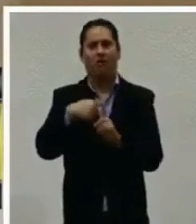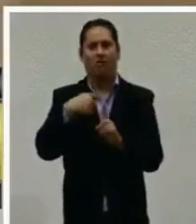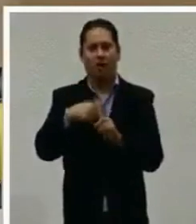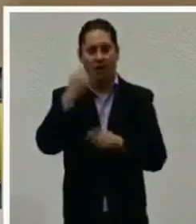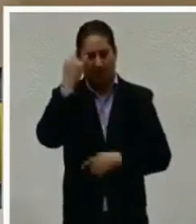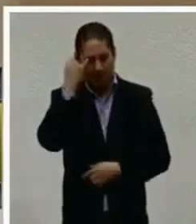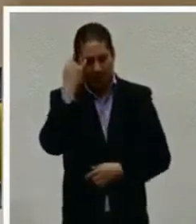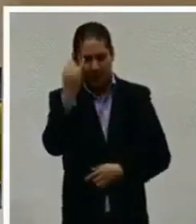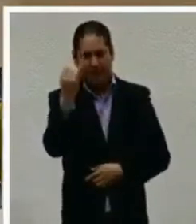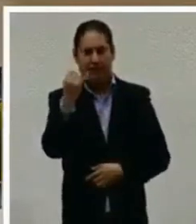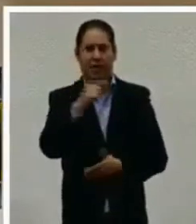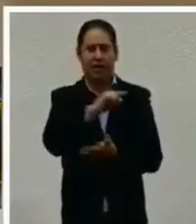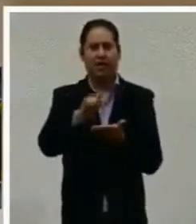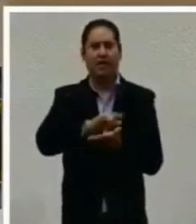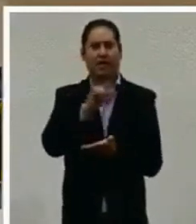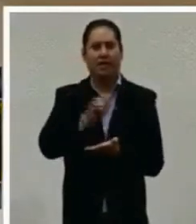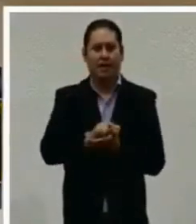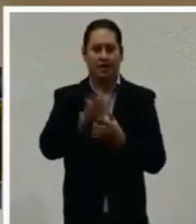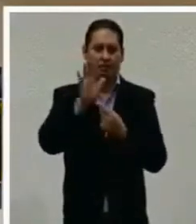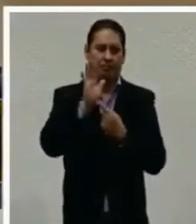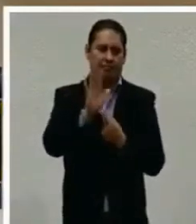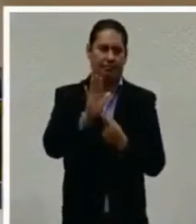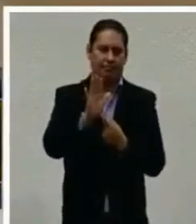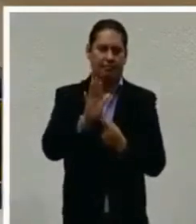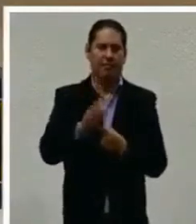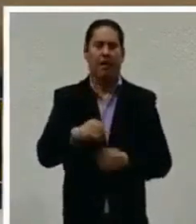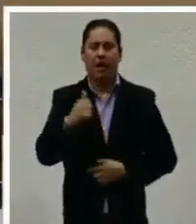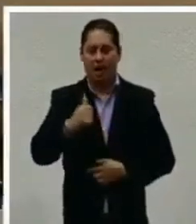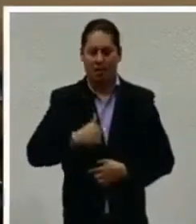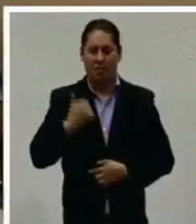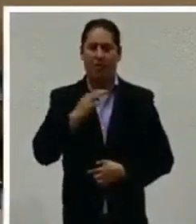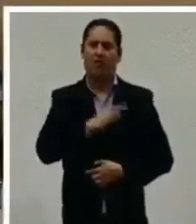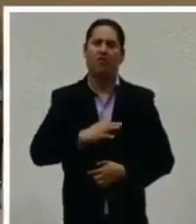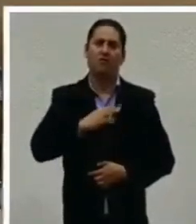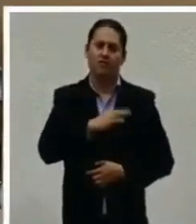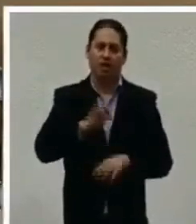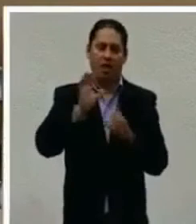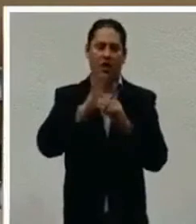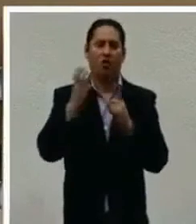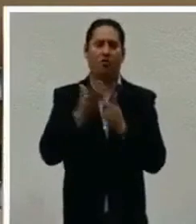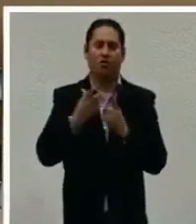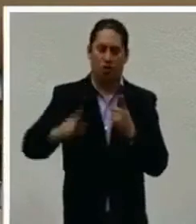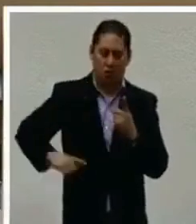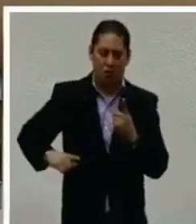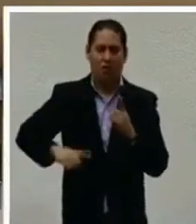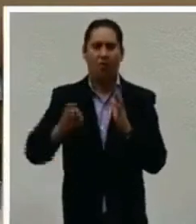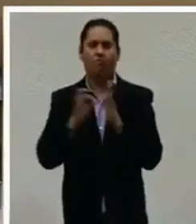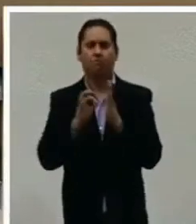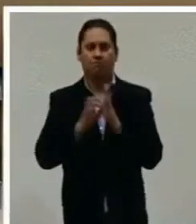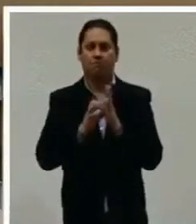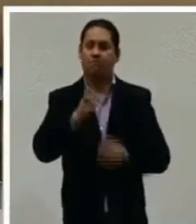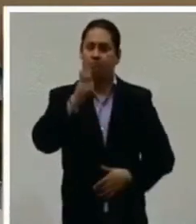esta iniciativa, de este dictamen, y aprovecho para felicitar a la Comisión de Gobernación,